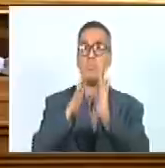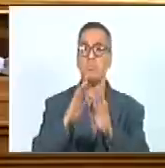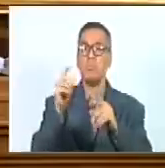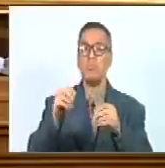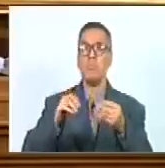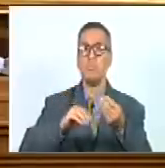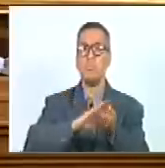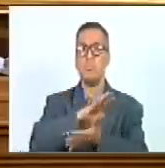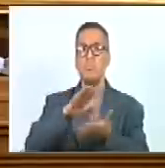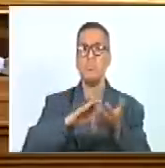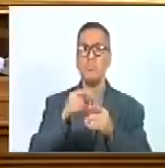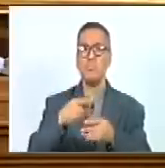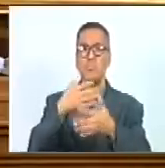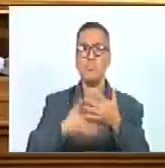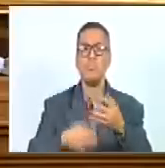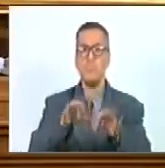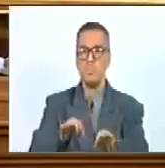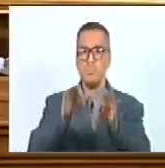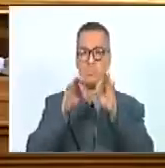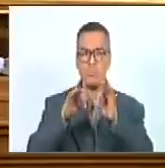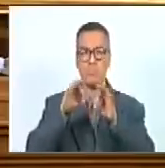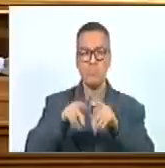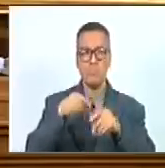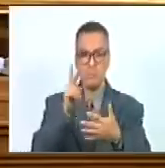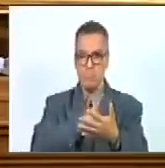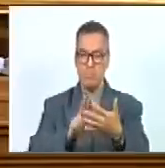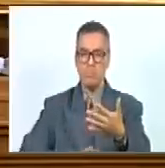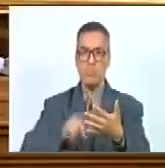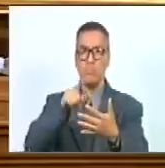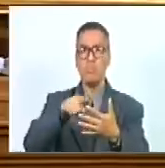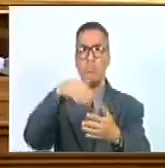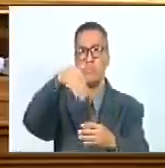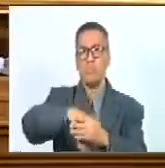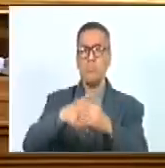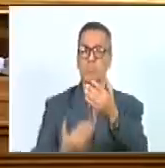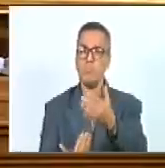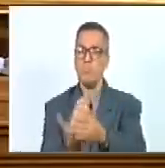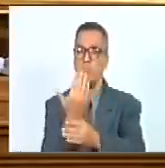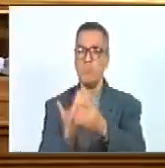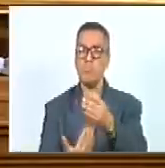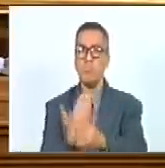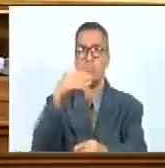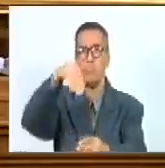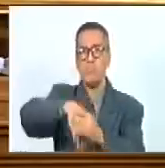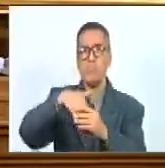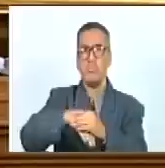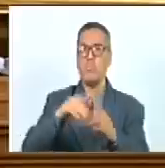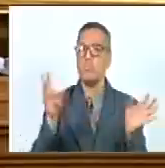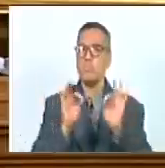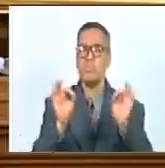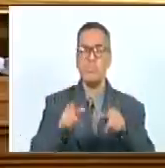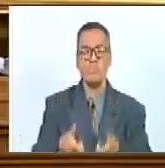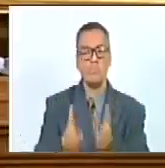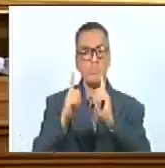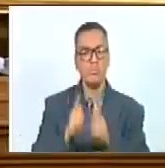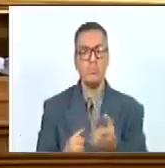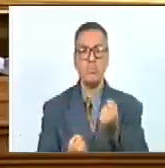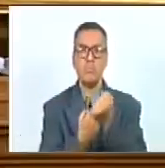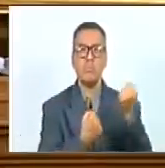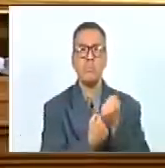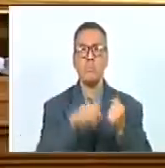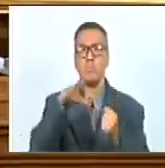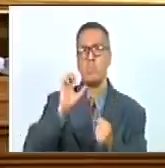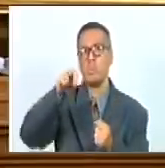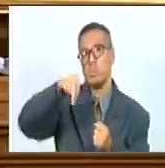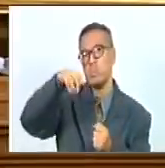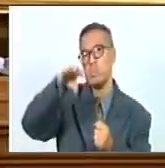se dañaran las boletas especiales para que fueran leídas en las máquinas lectoras de votación. No permitieron el apoyo del Consejo